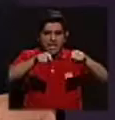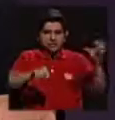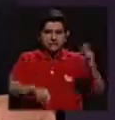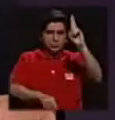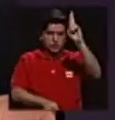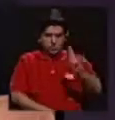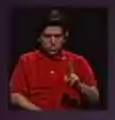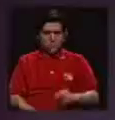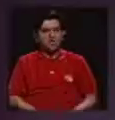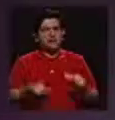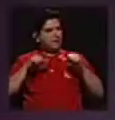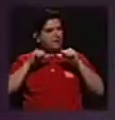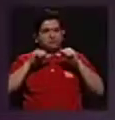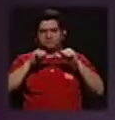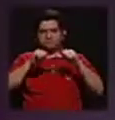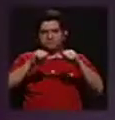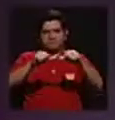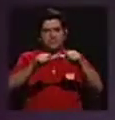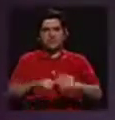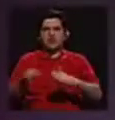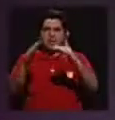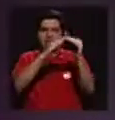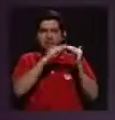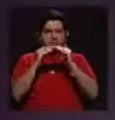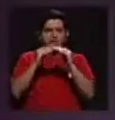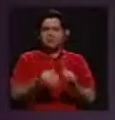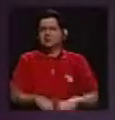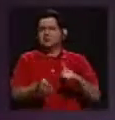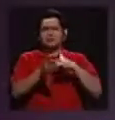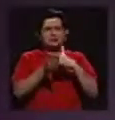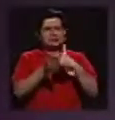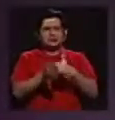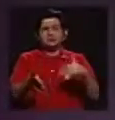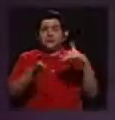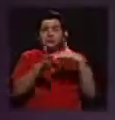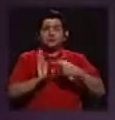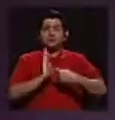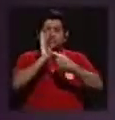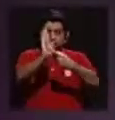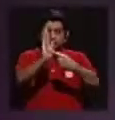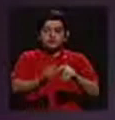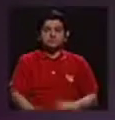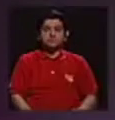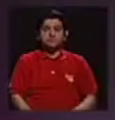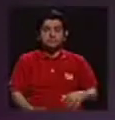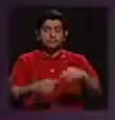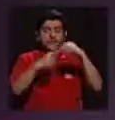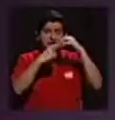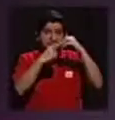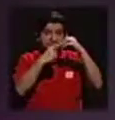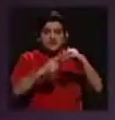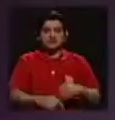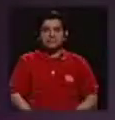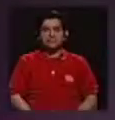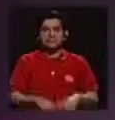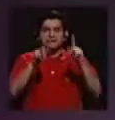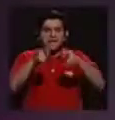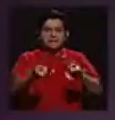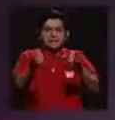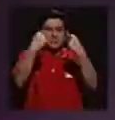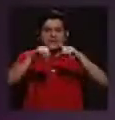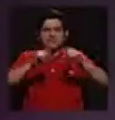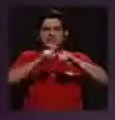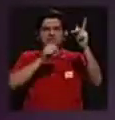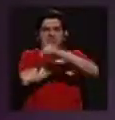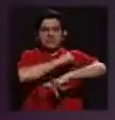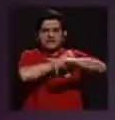Rica, sigue siendo la población más vulnerable. Los estudios nos dicen que principalmente personas provenientes de